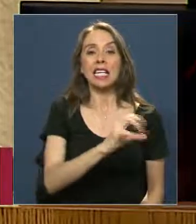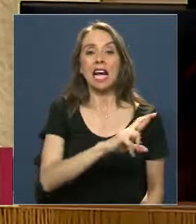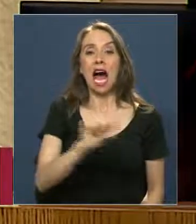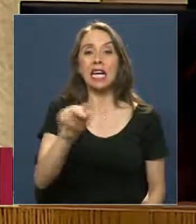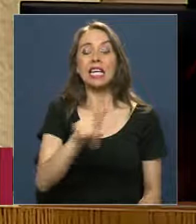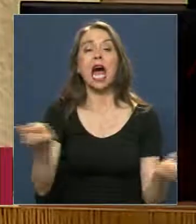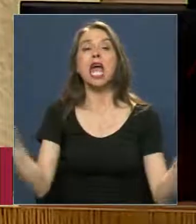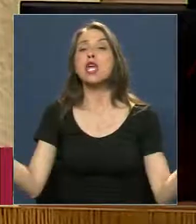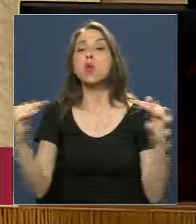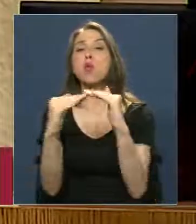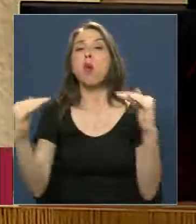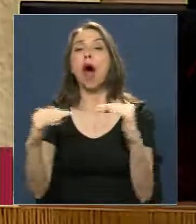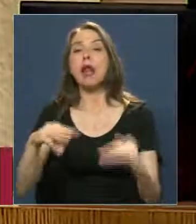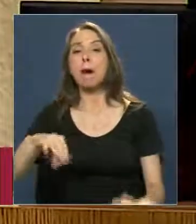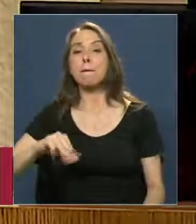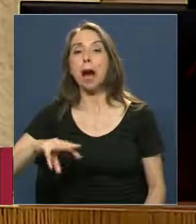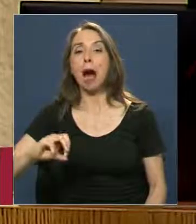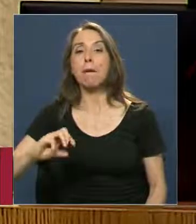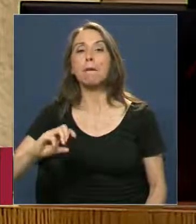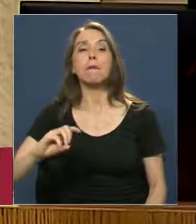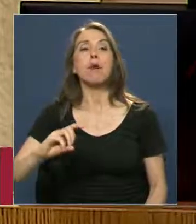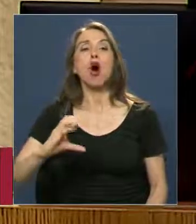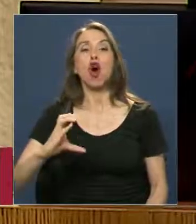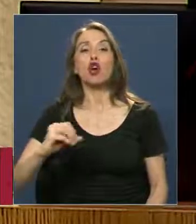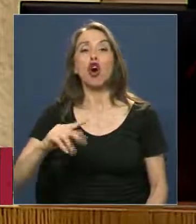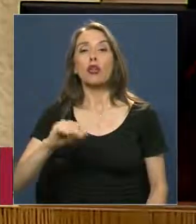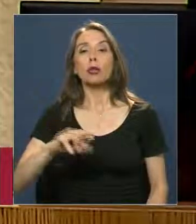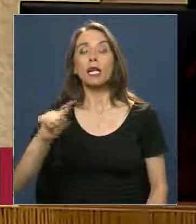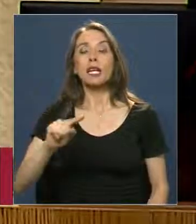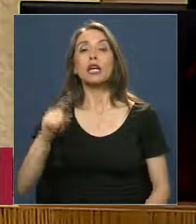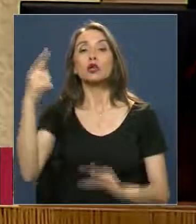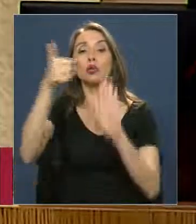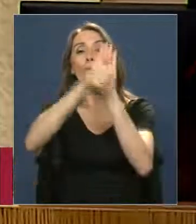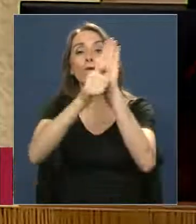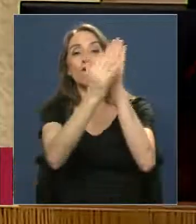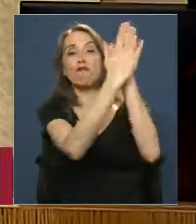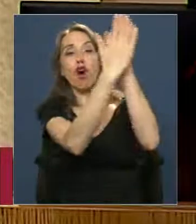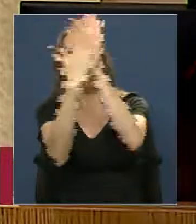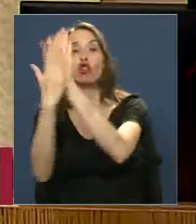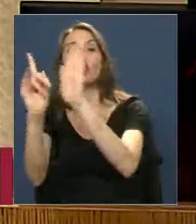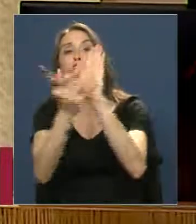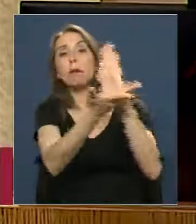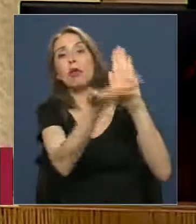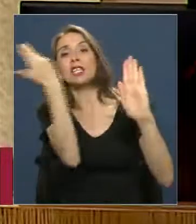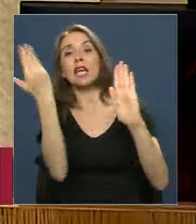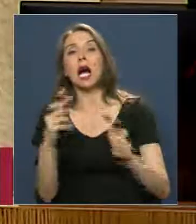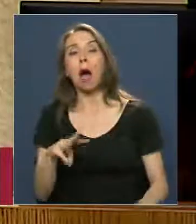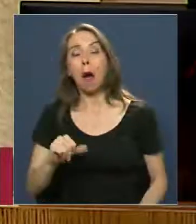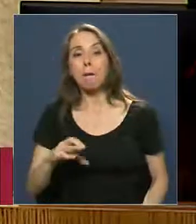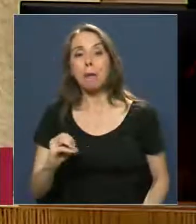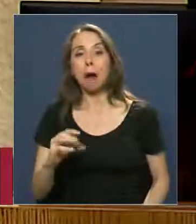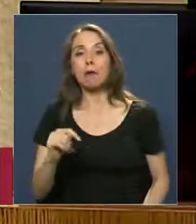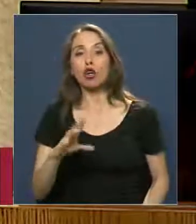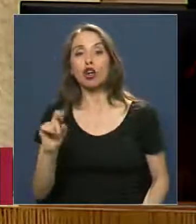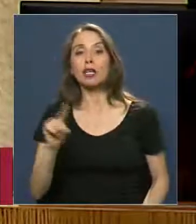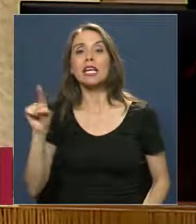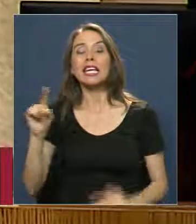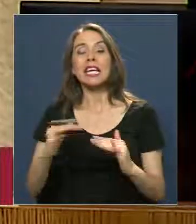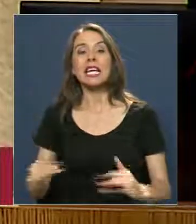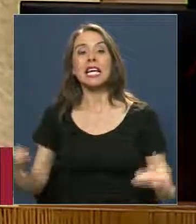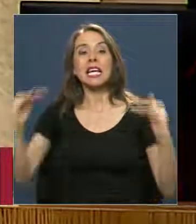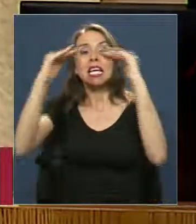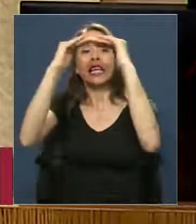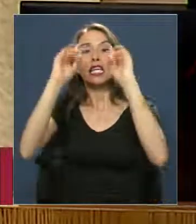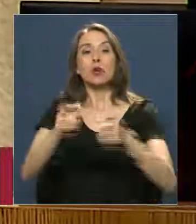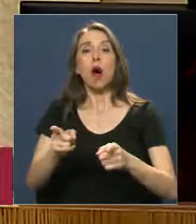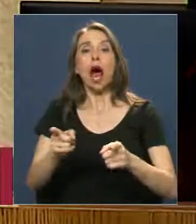sacar los retratos del Mamo Contreras porque él está a la altura de un padre de la patria,